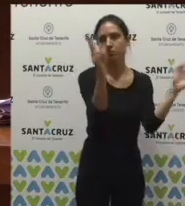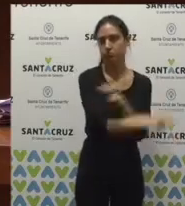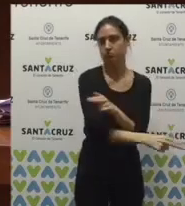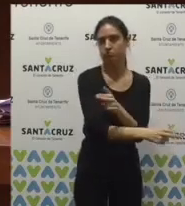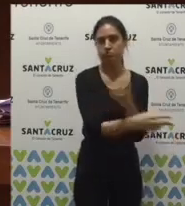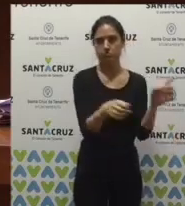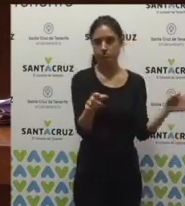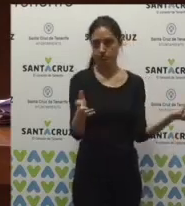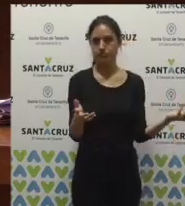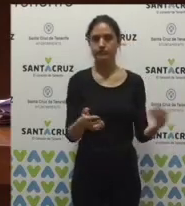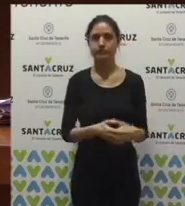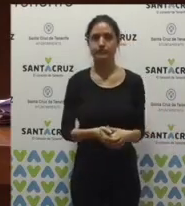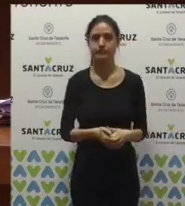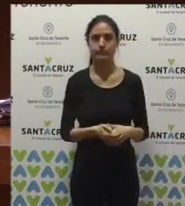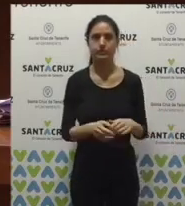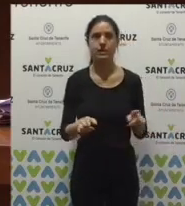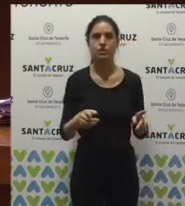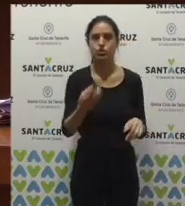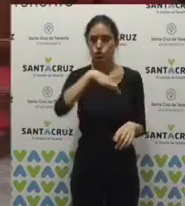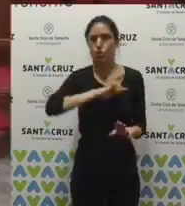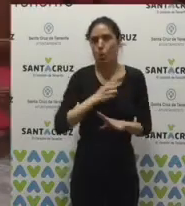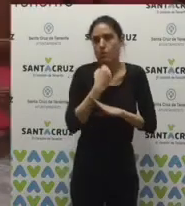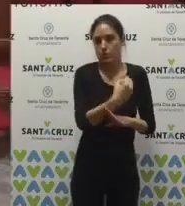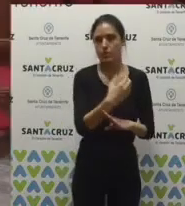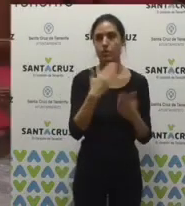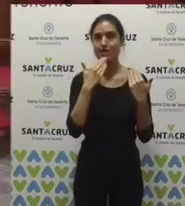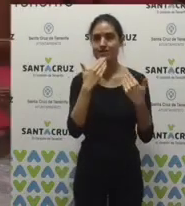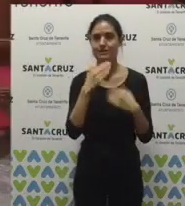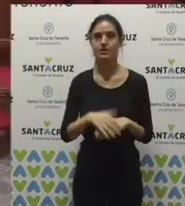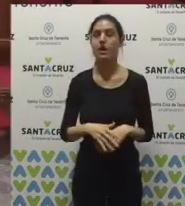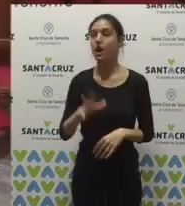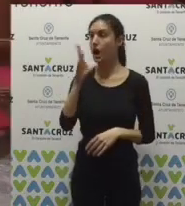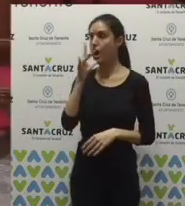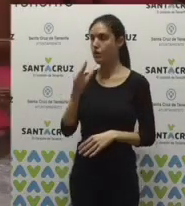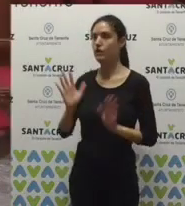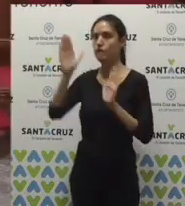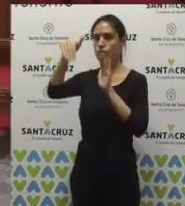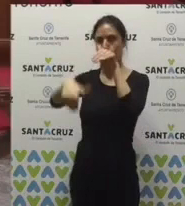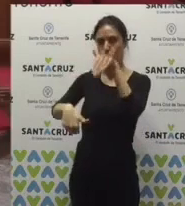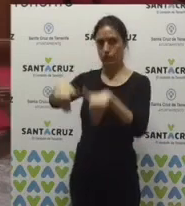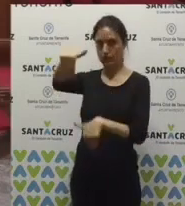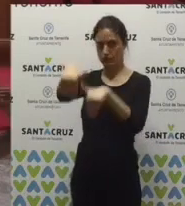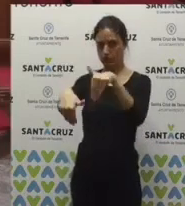esa característica no gracias procedemos a notar